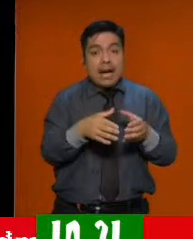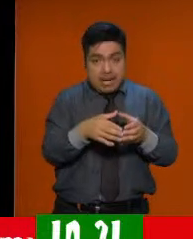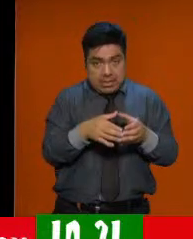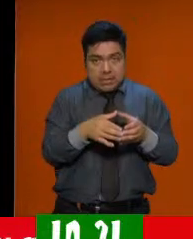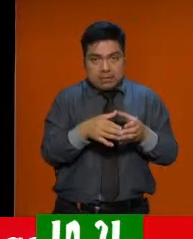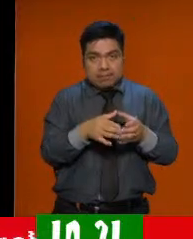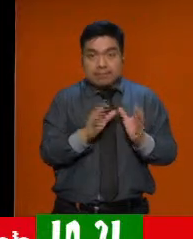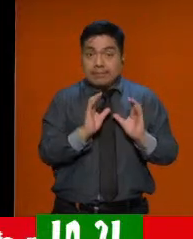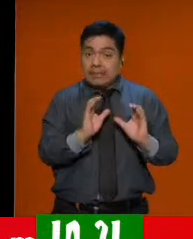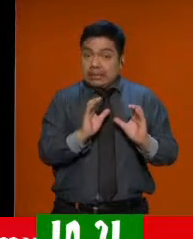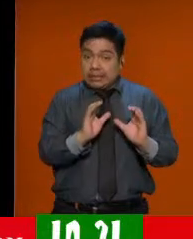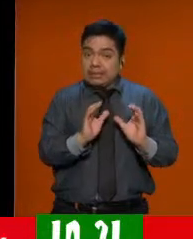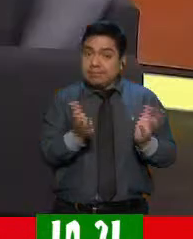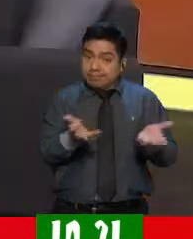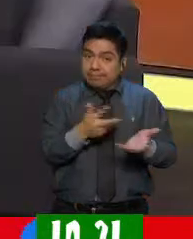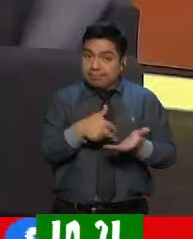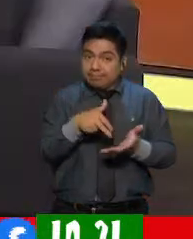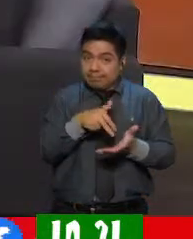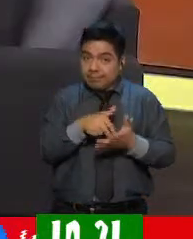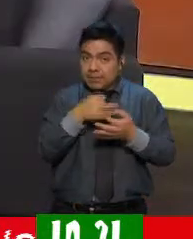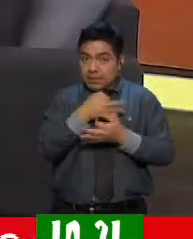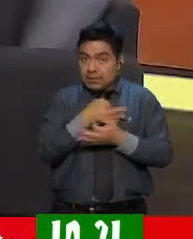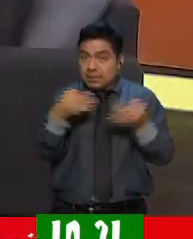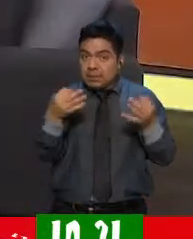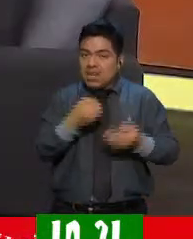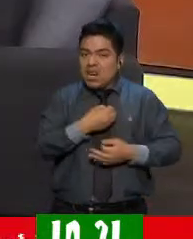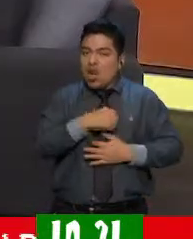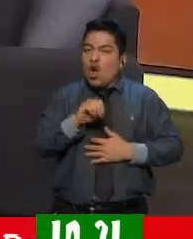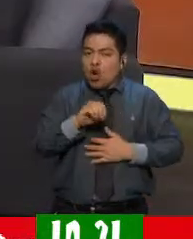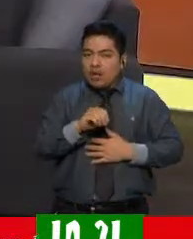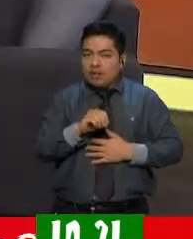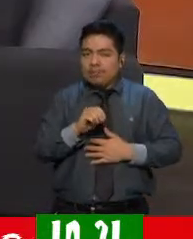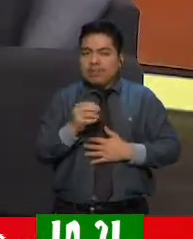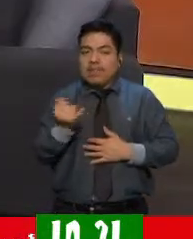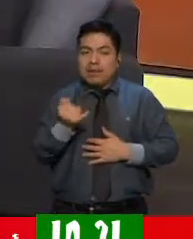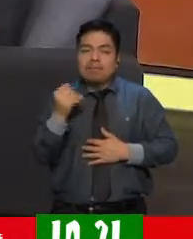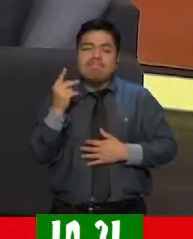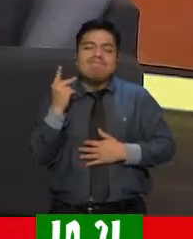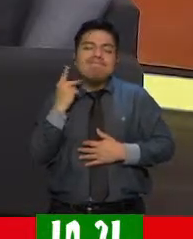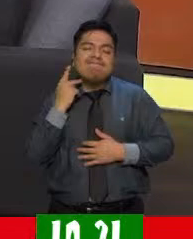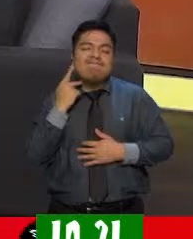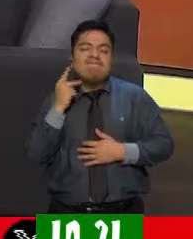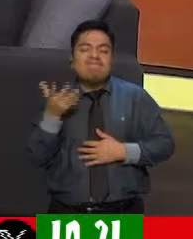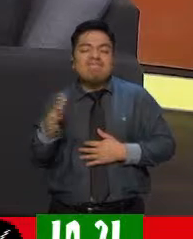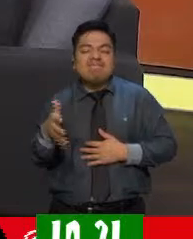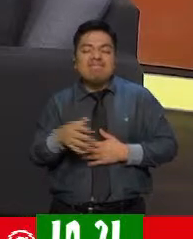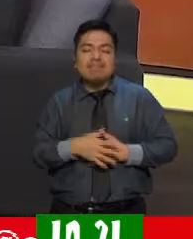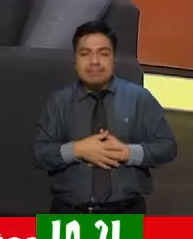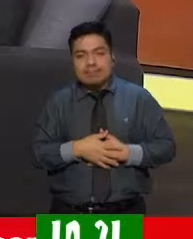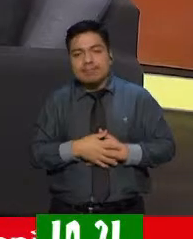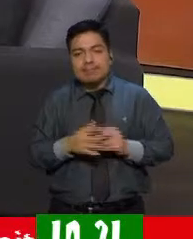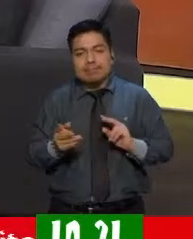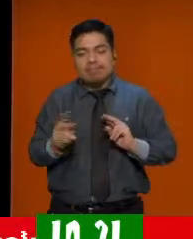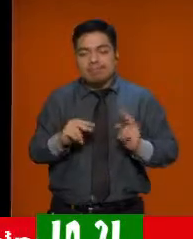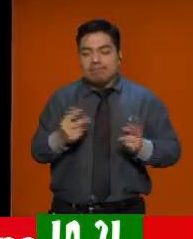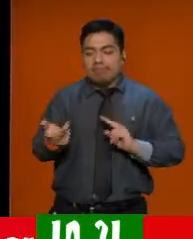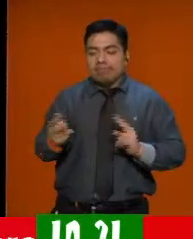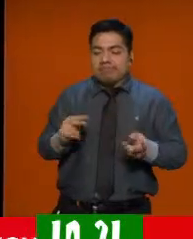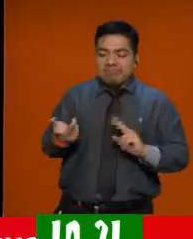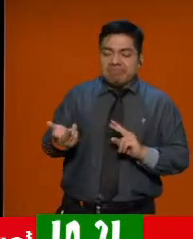este discurso de odio que de pronto también se ha politizado y se ha vuelto de los dos